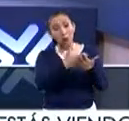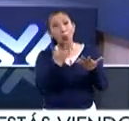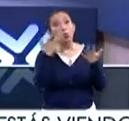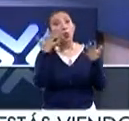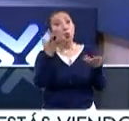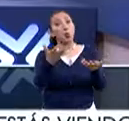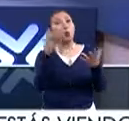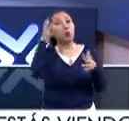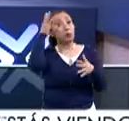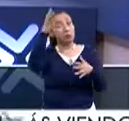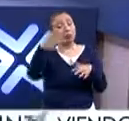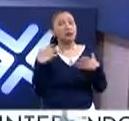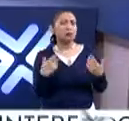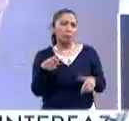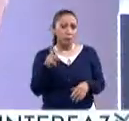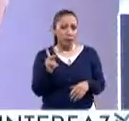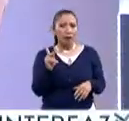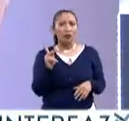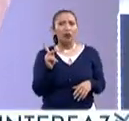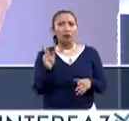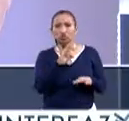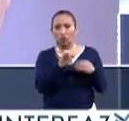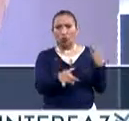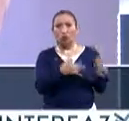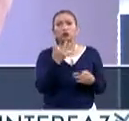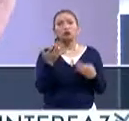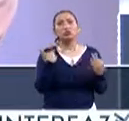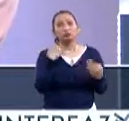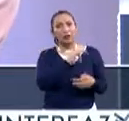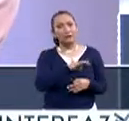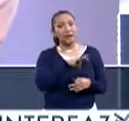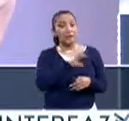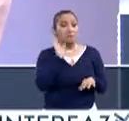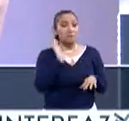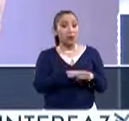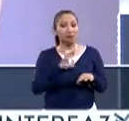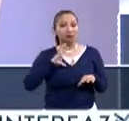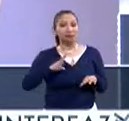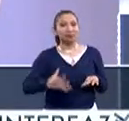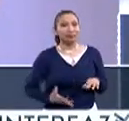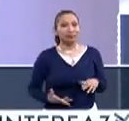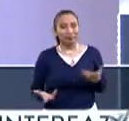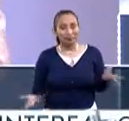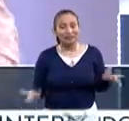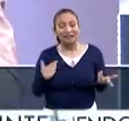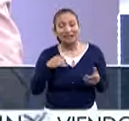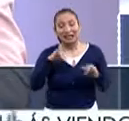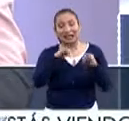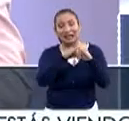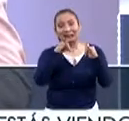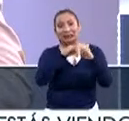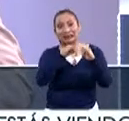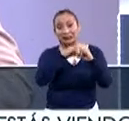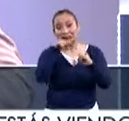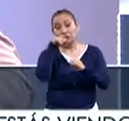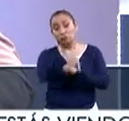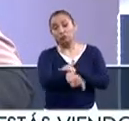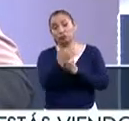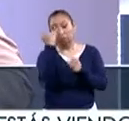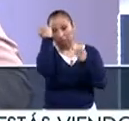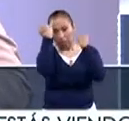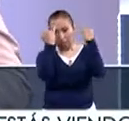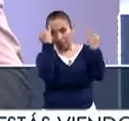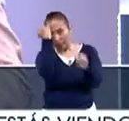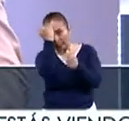pero por supuesto que a todos nos llena de felicidad y sobre todo de orgullo que el instituto sea el que